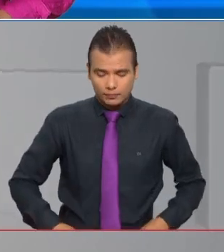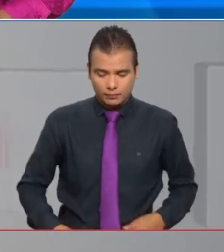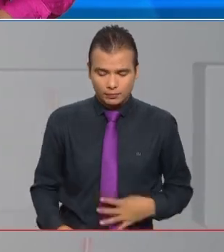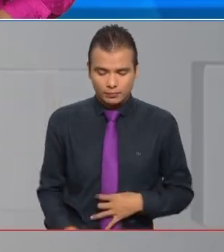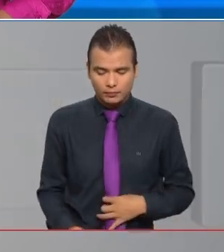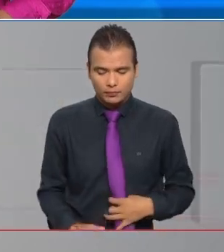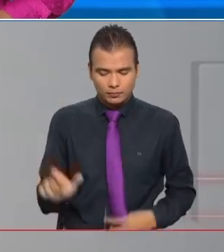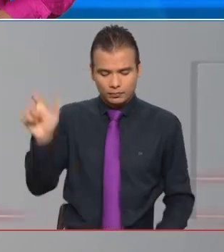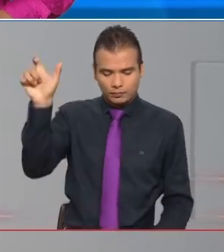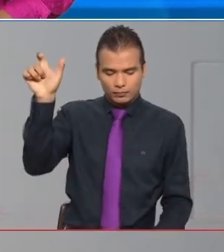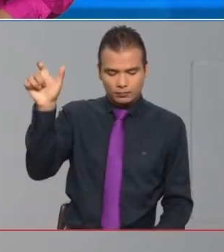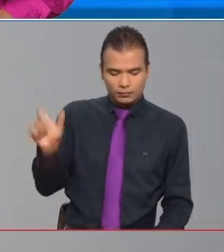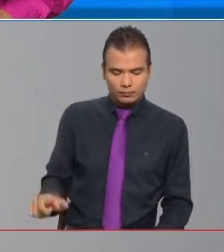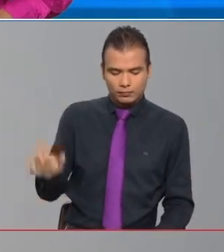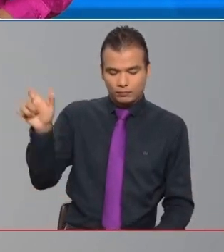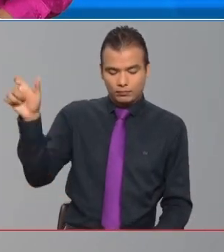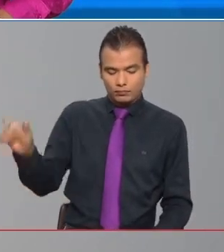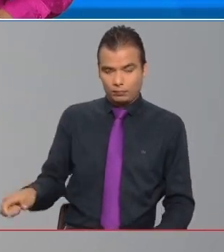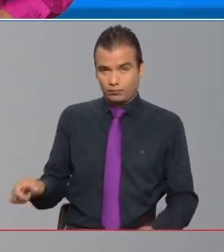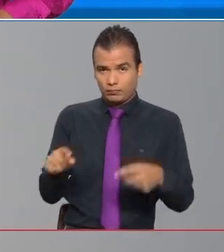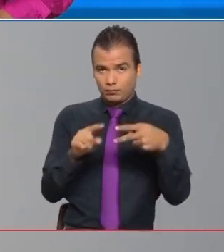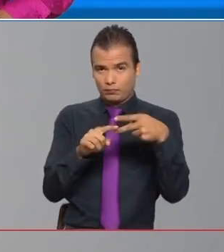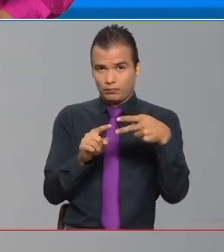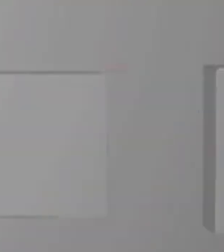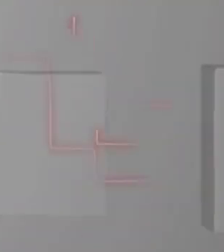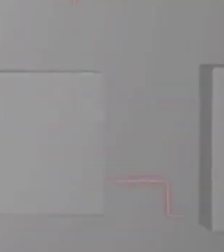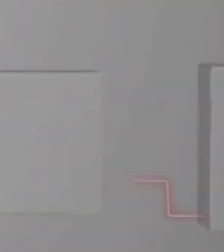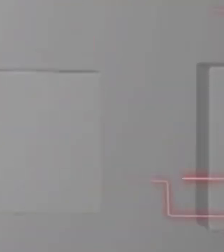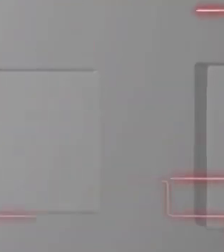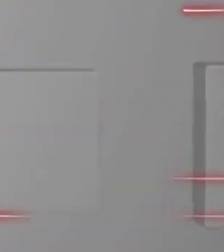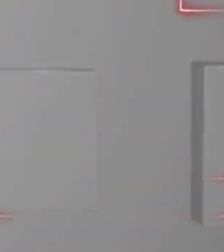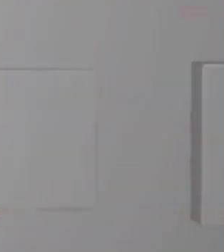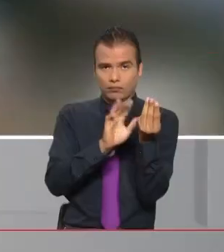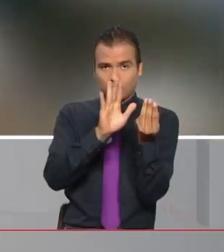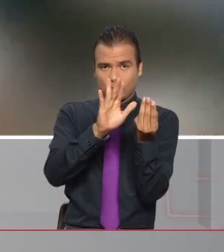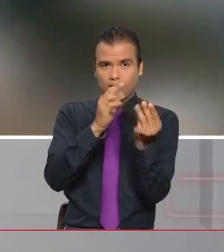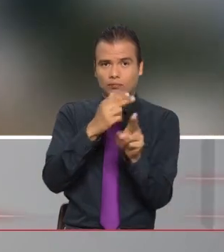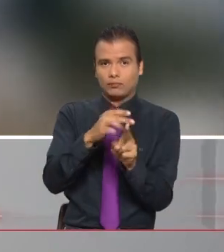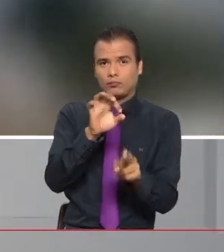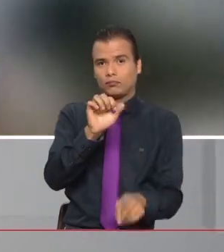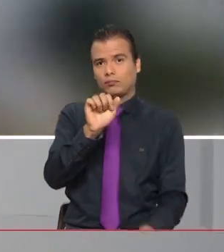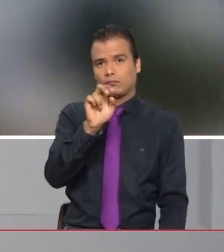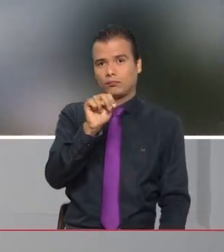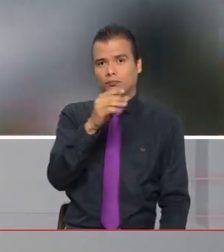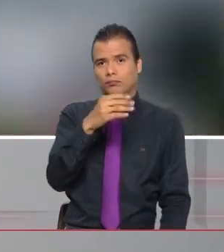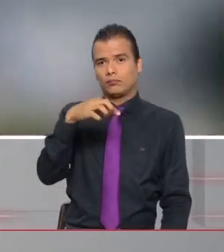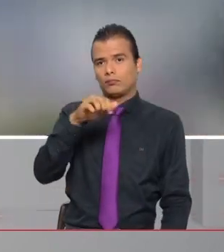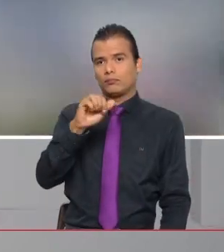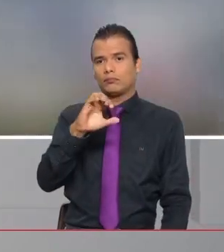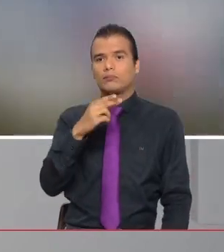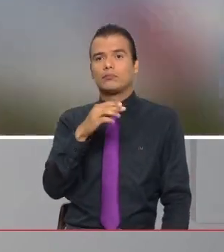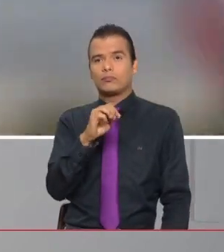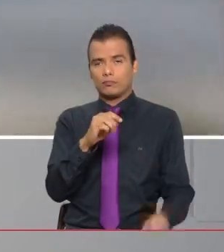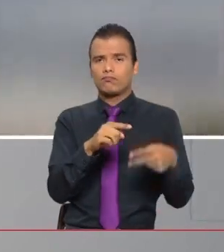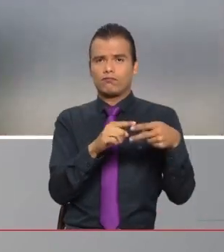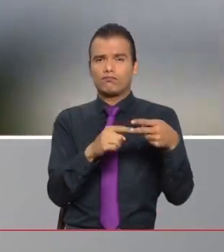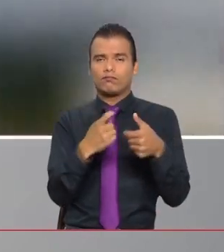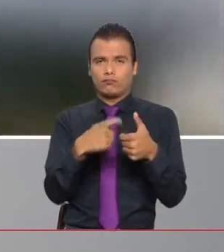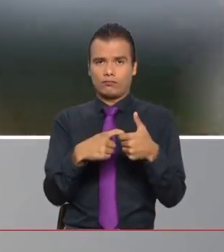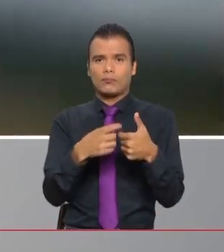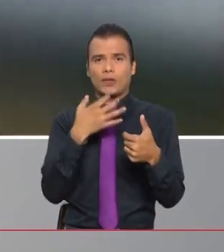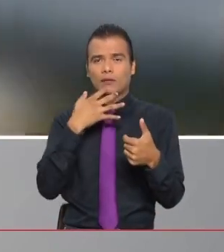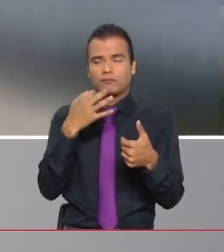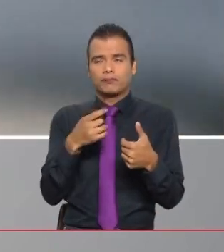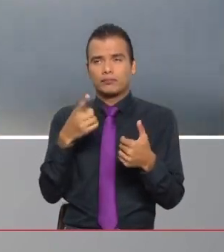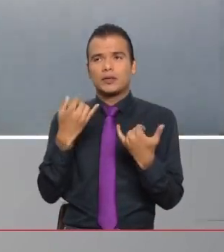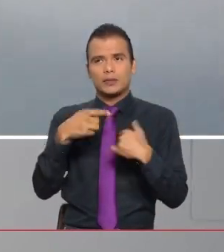A la cárcel fueron enviados dos integrantes de la banda delincuencial Los de San Pacho por su presunta responsabilidad en el homicidio del